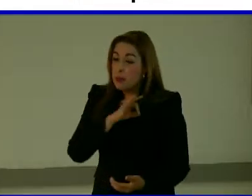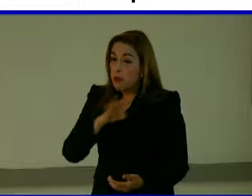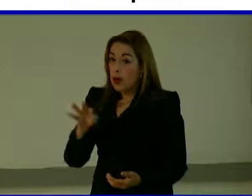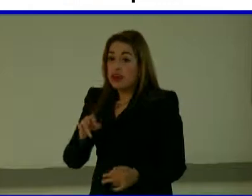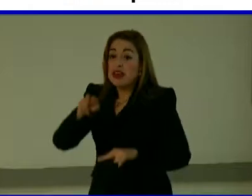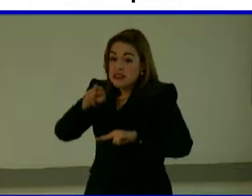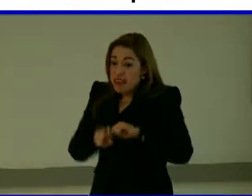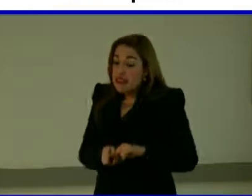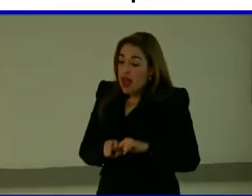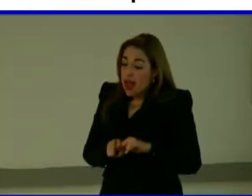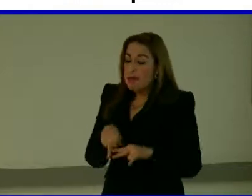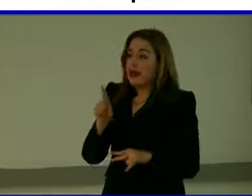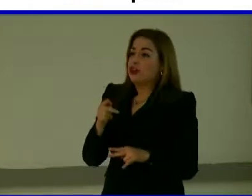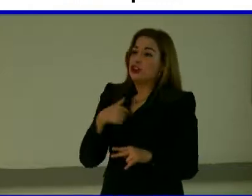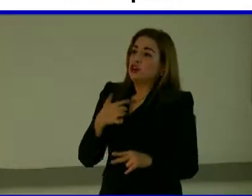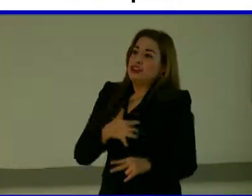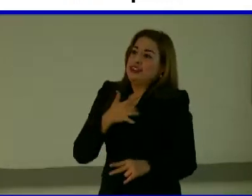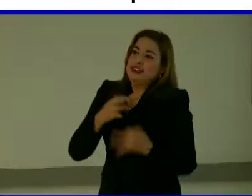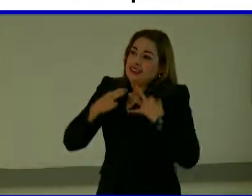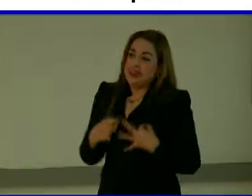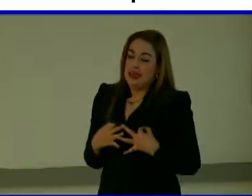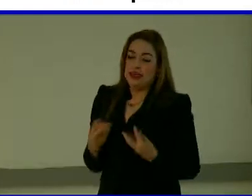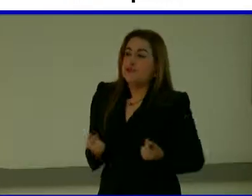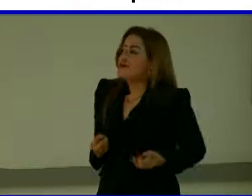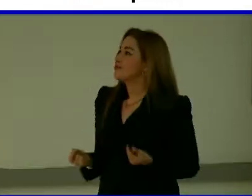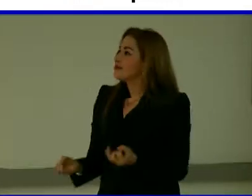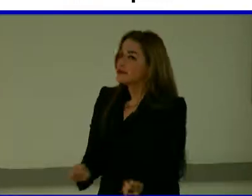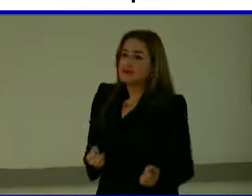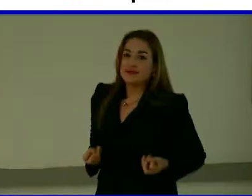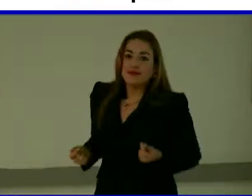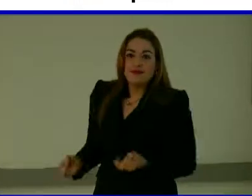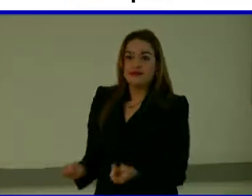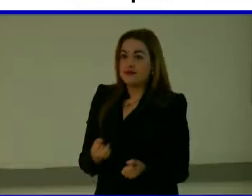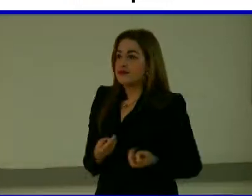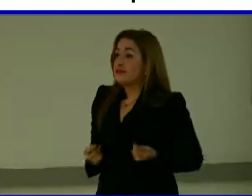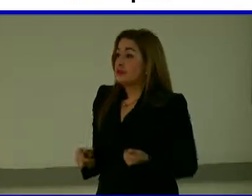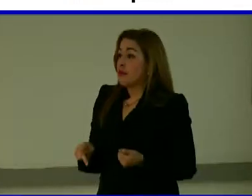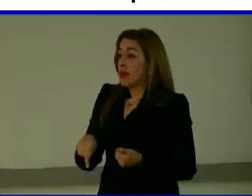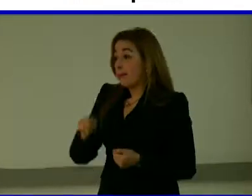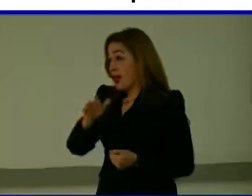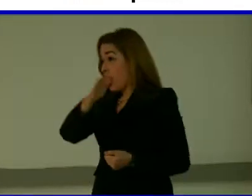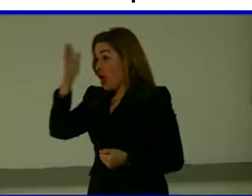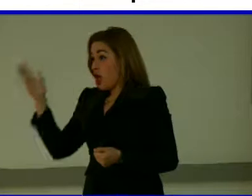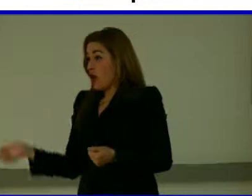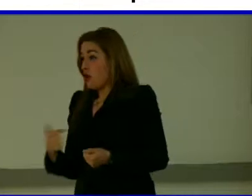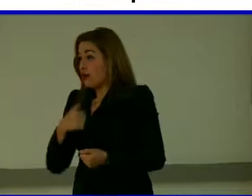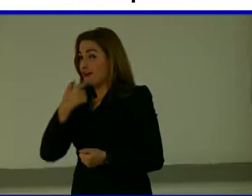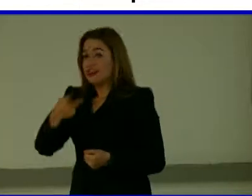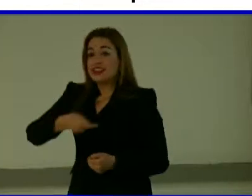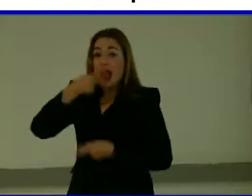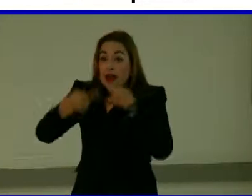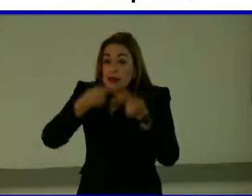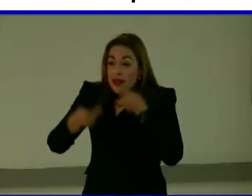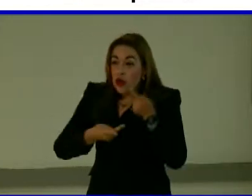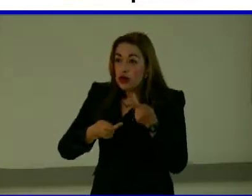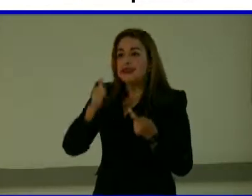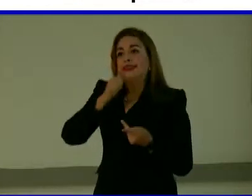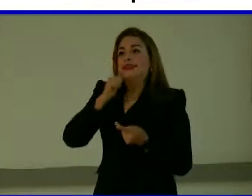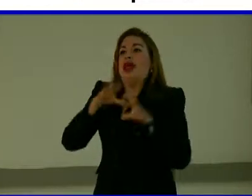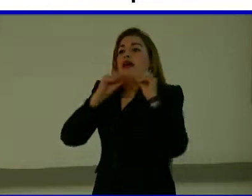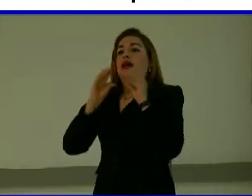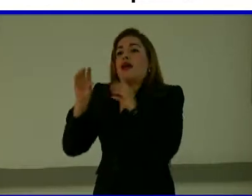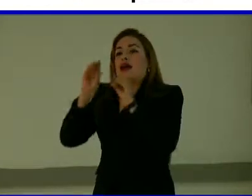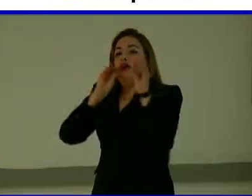un hormigueo encima que no se le quita. Y el hablador, bueno, pues habla. Y esos son los síntomas. Ahora,